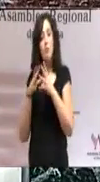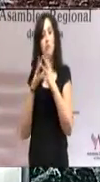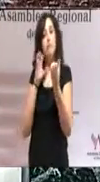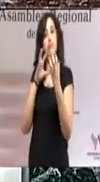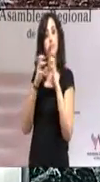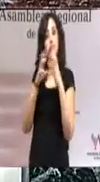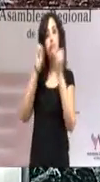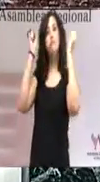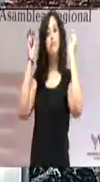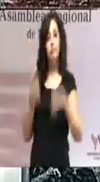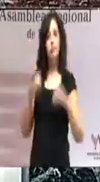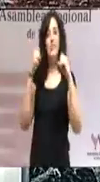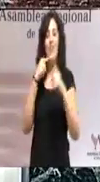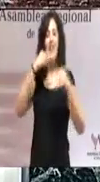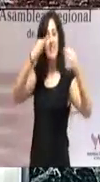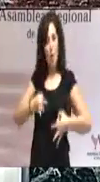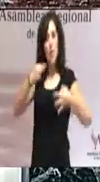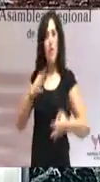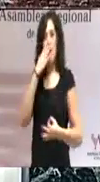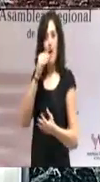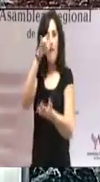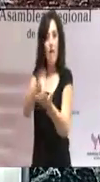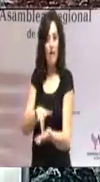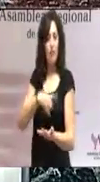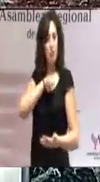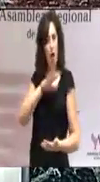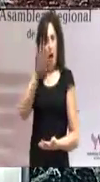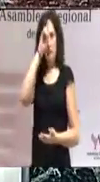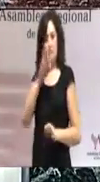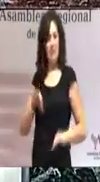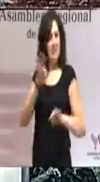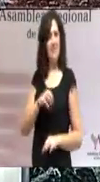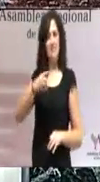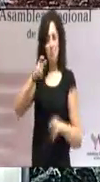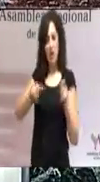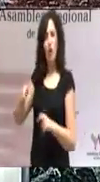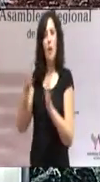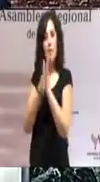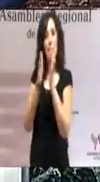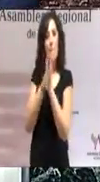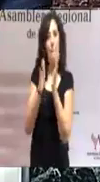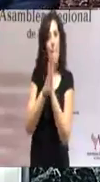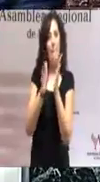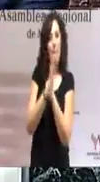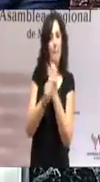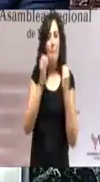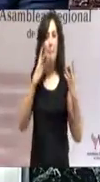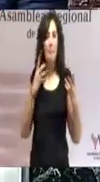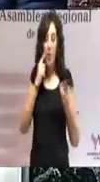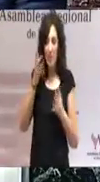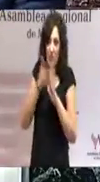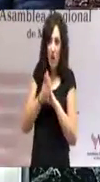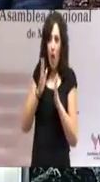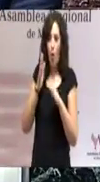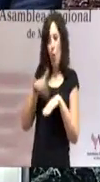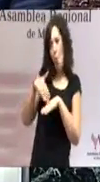asegura esa llegada. Nosotros no nos arrepentimos, estamos explicándolo a la gente, pero no nos culpe de ese